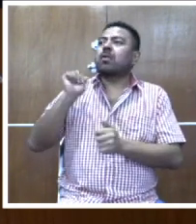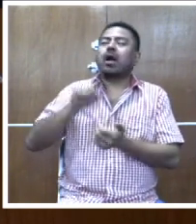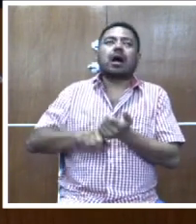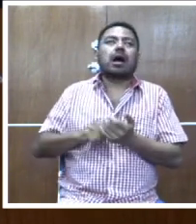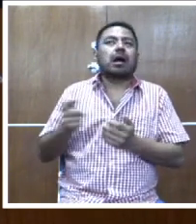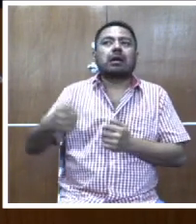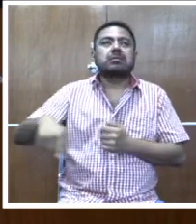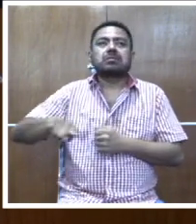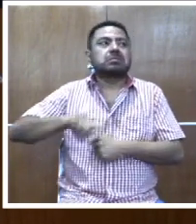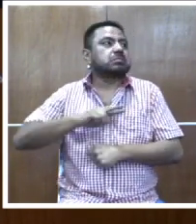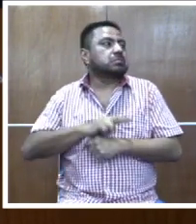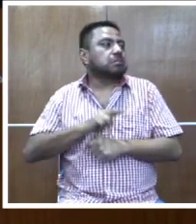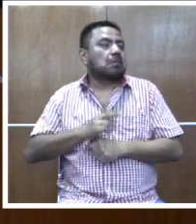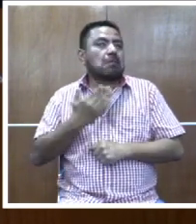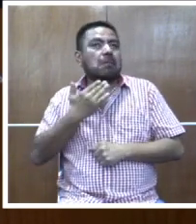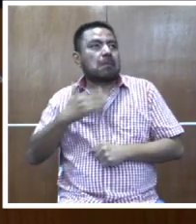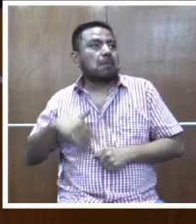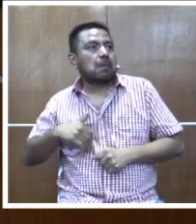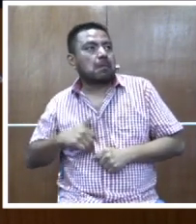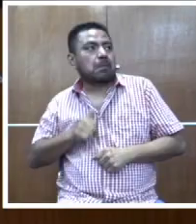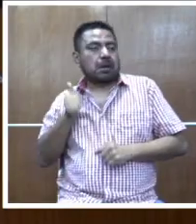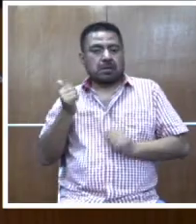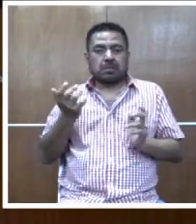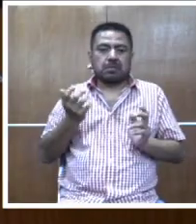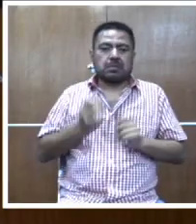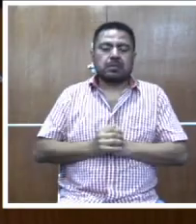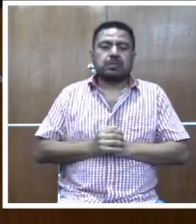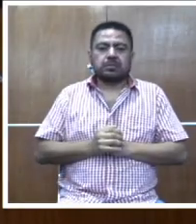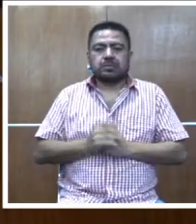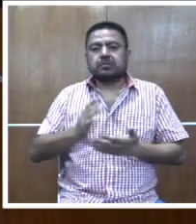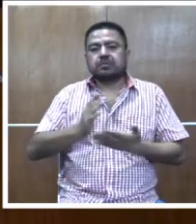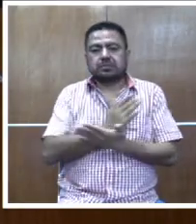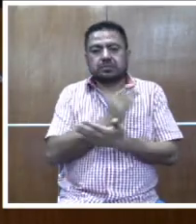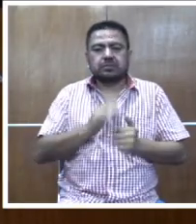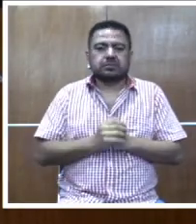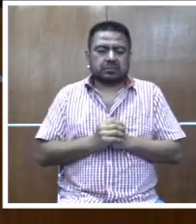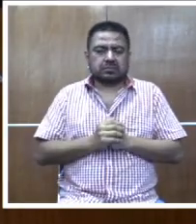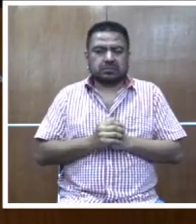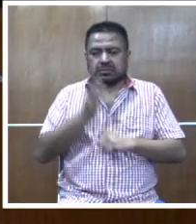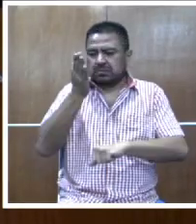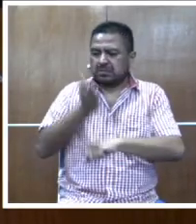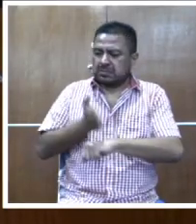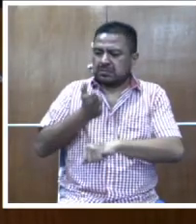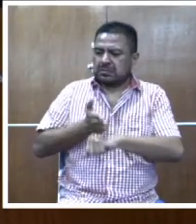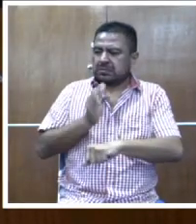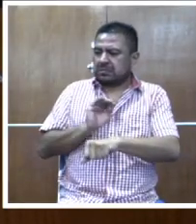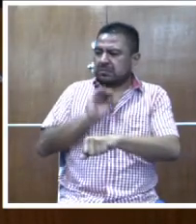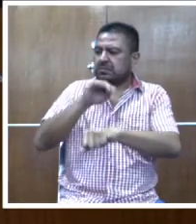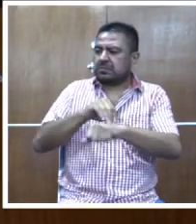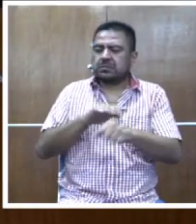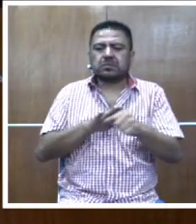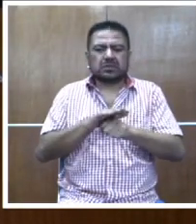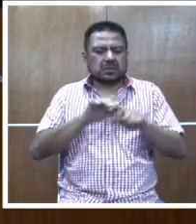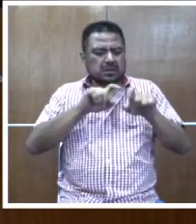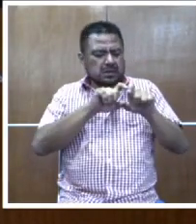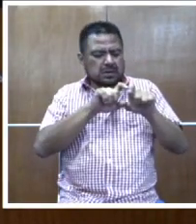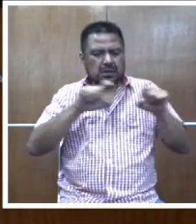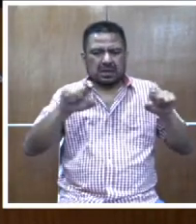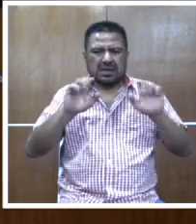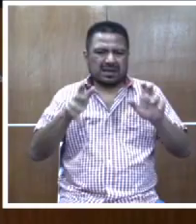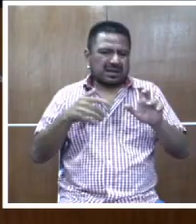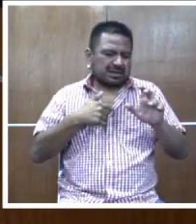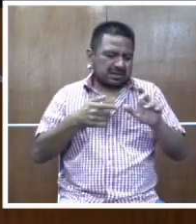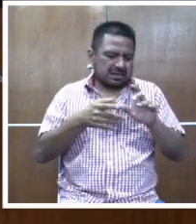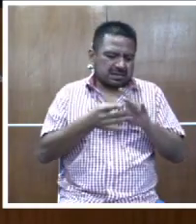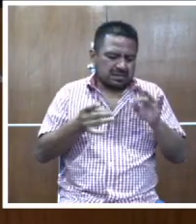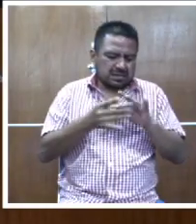quien ejerciera la guardia y custodia, además de las sanciones señaladas en los párrafos